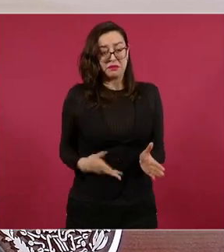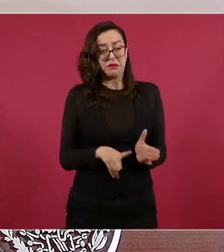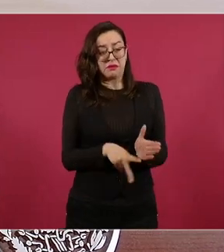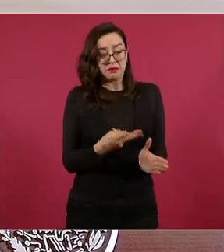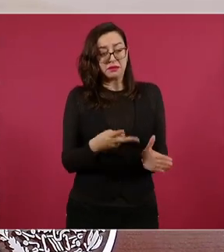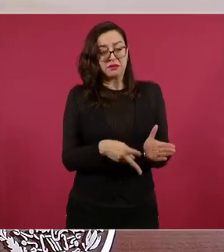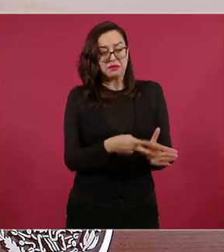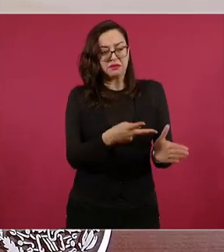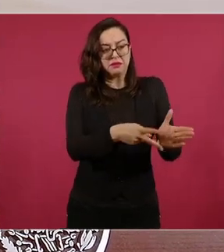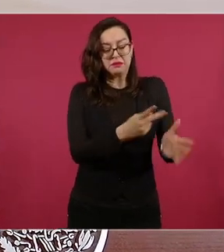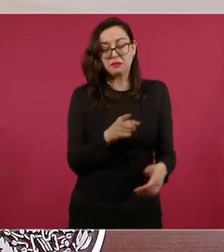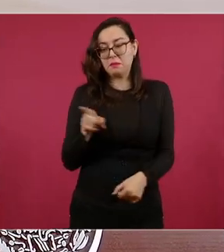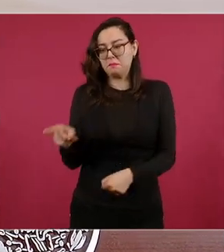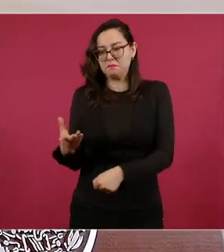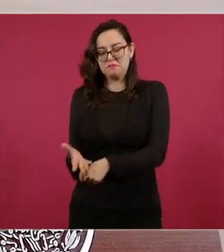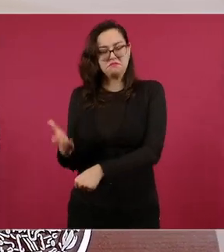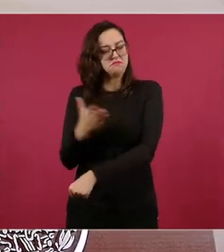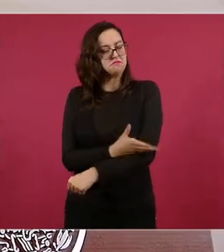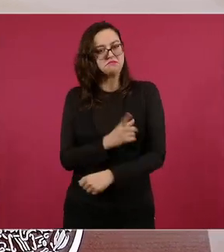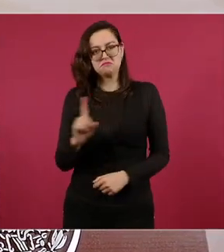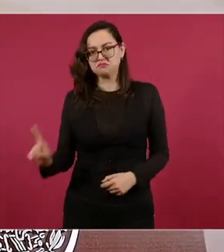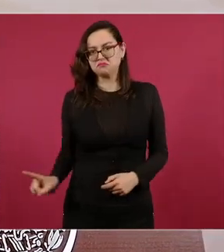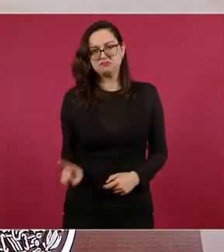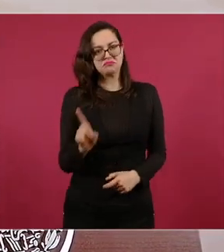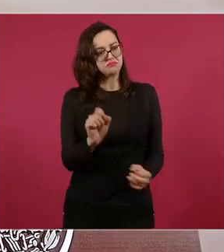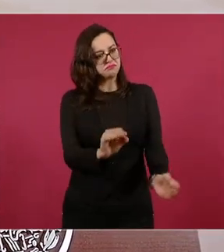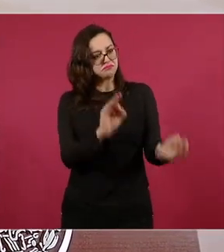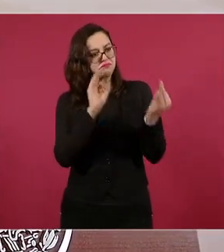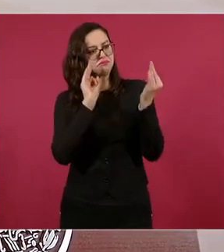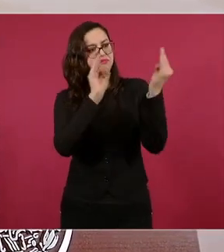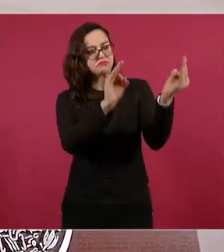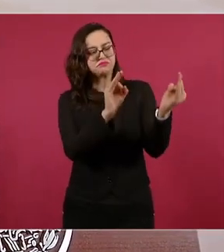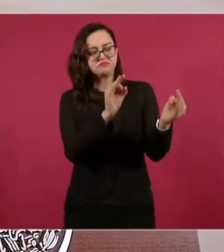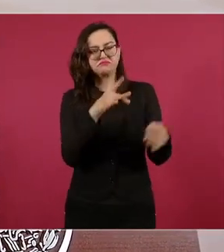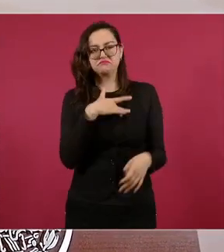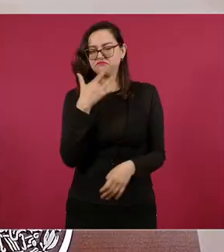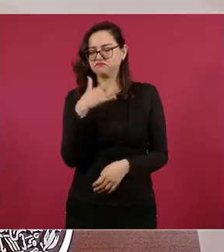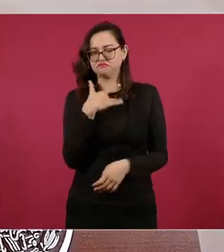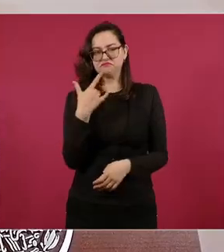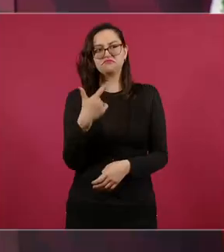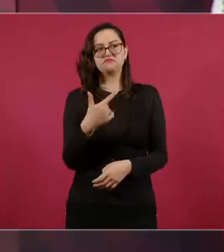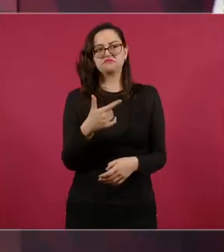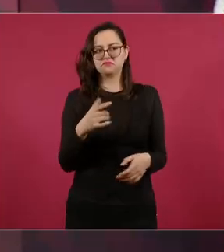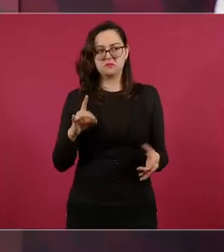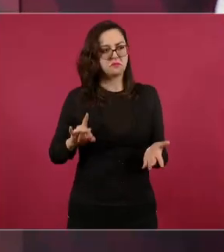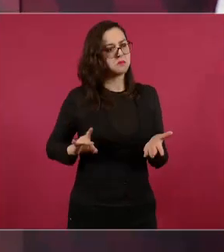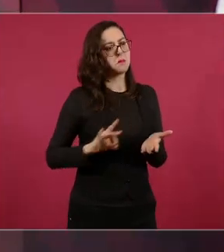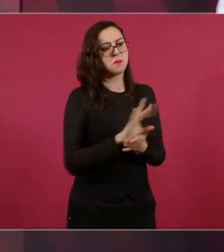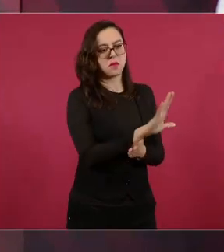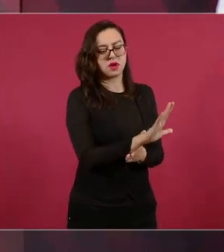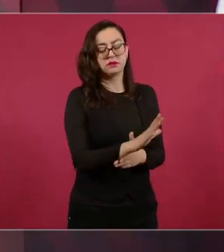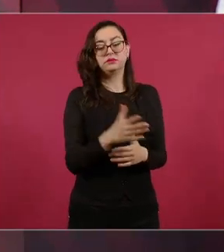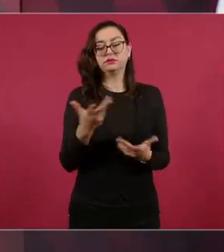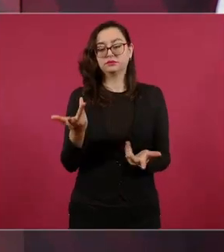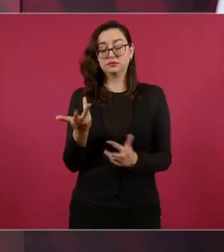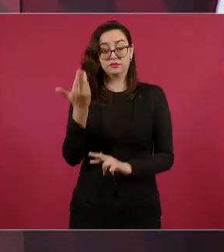que en la primera etapa del proceso revolucionario para